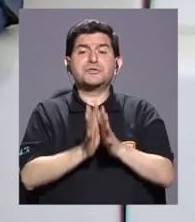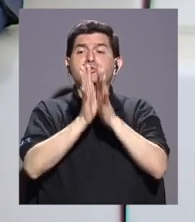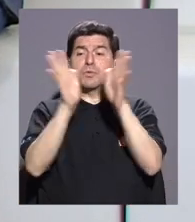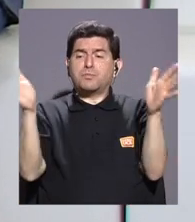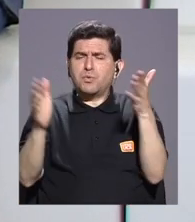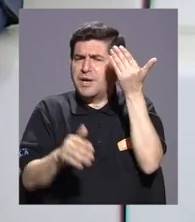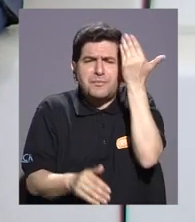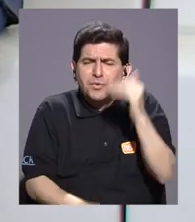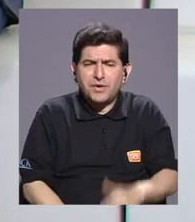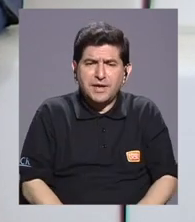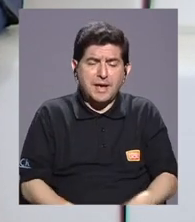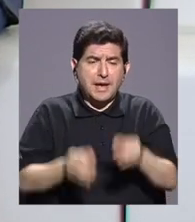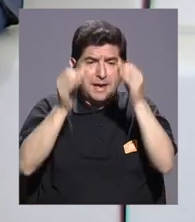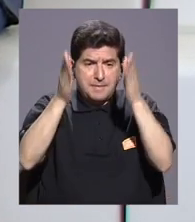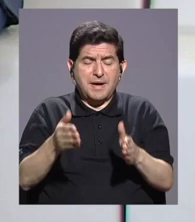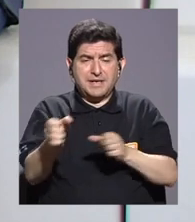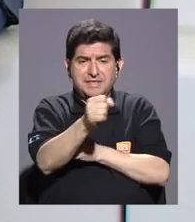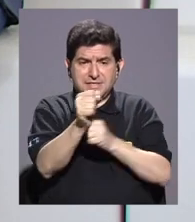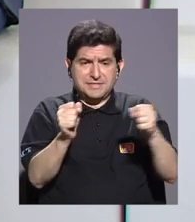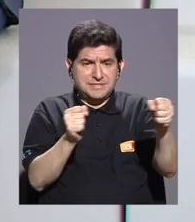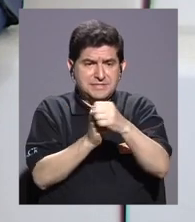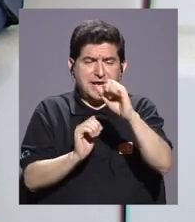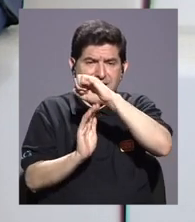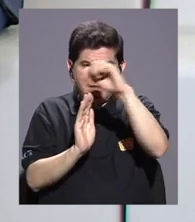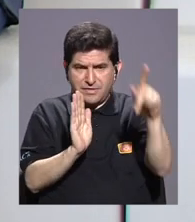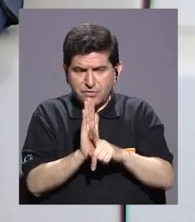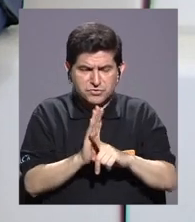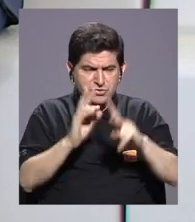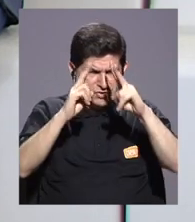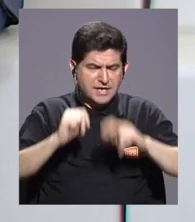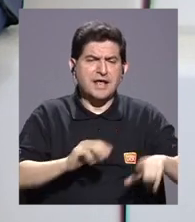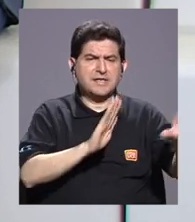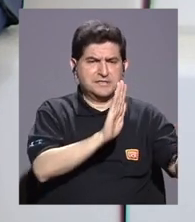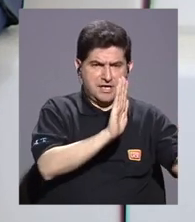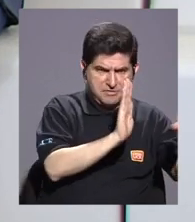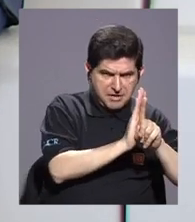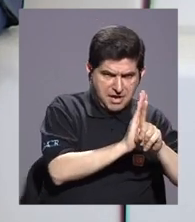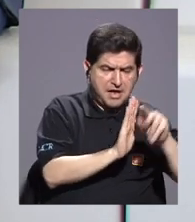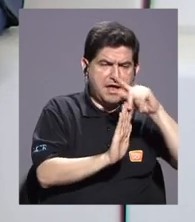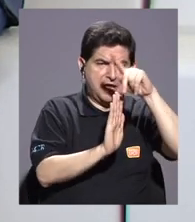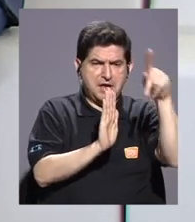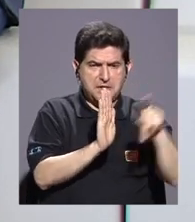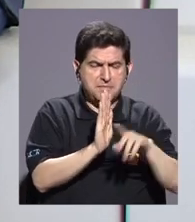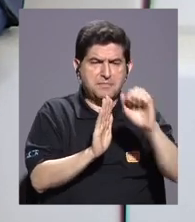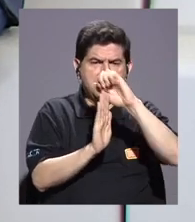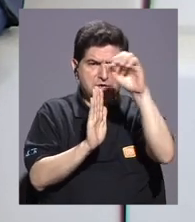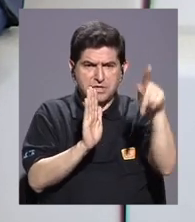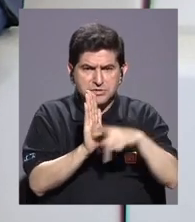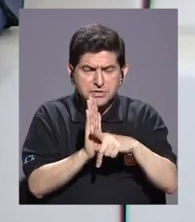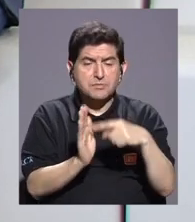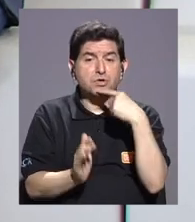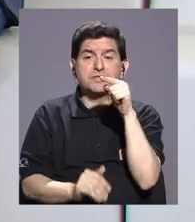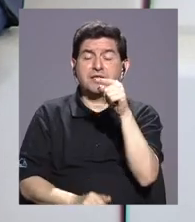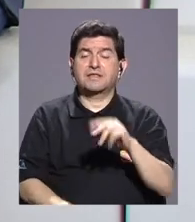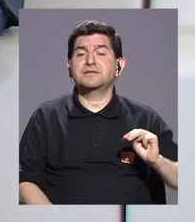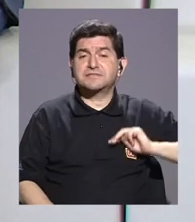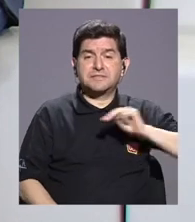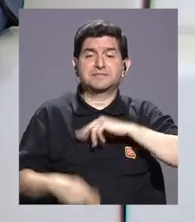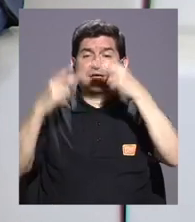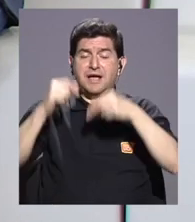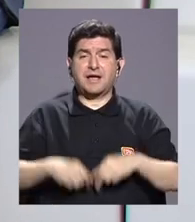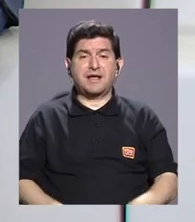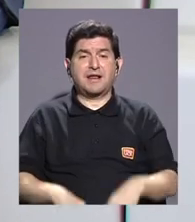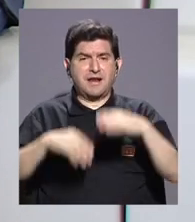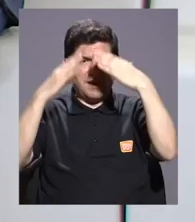hace pública porque los magistrados de la Sala Constitucional, analizando la ley, analizando los principios constitucionales, le dicen a Hacienda, usted no